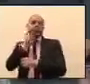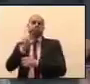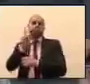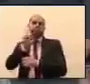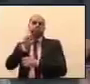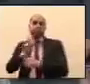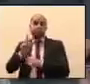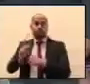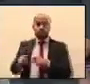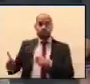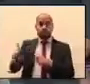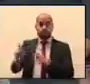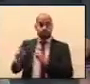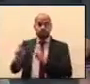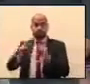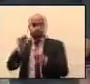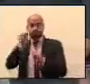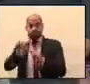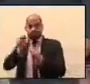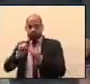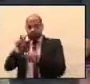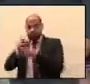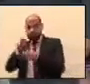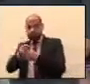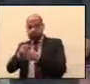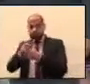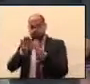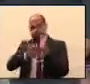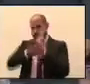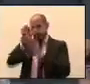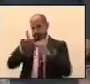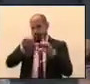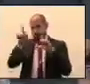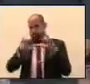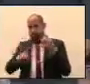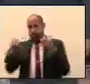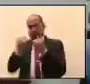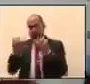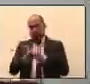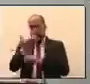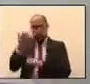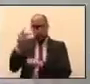conferido, mirando en todo por el bien y prosperidad de la Nación y de esta entidad federativa.